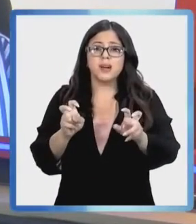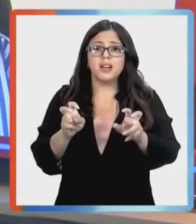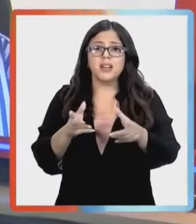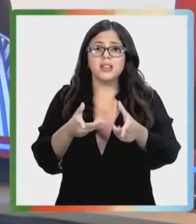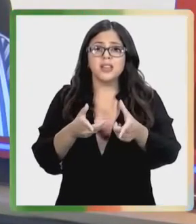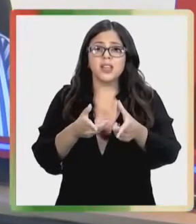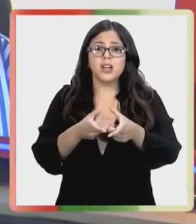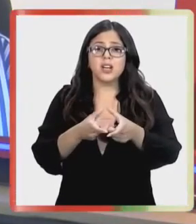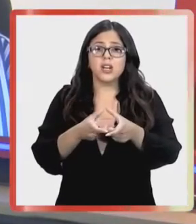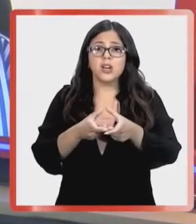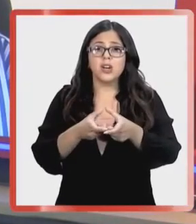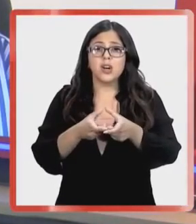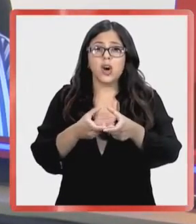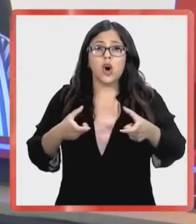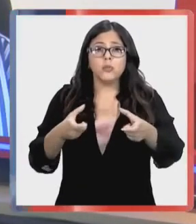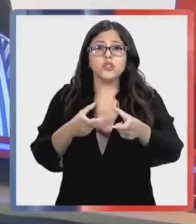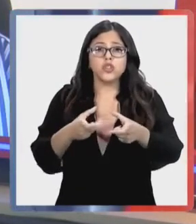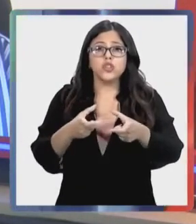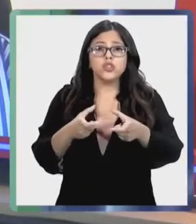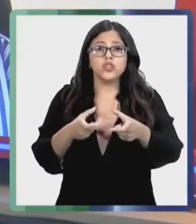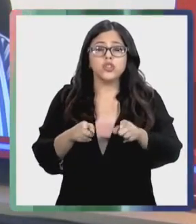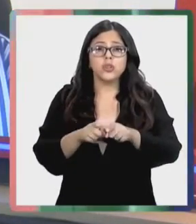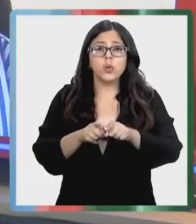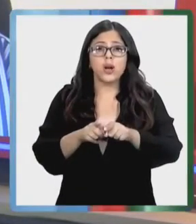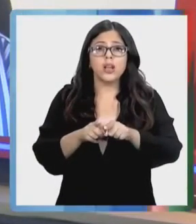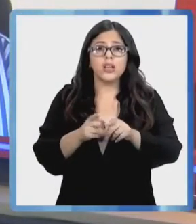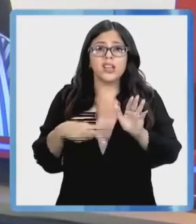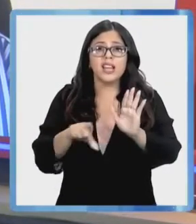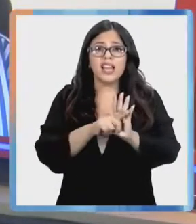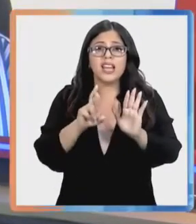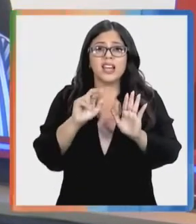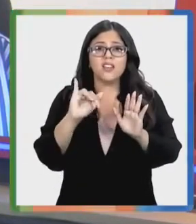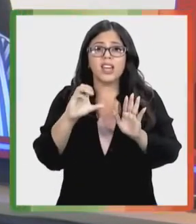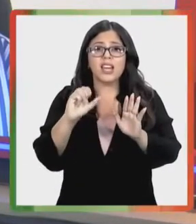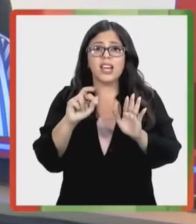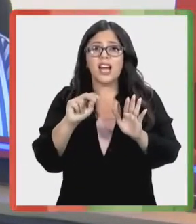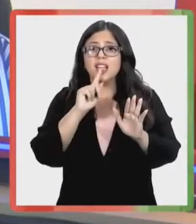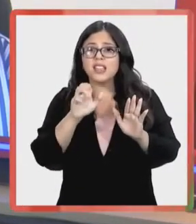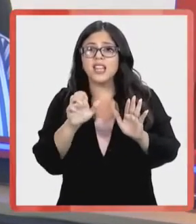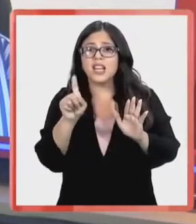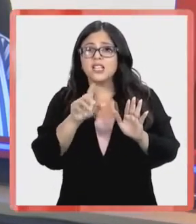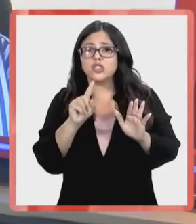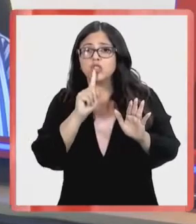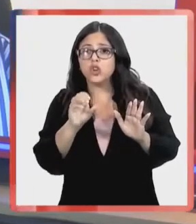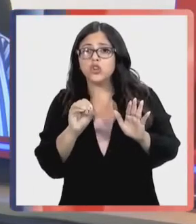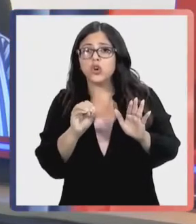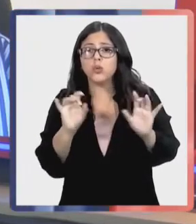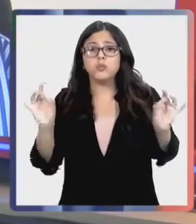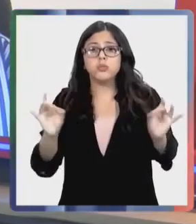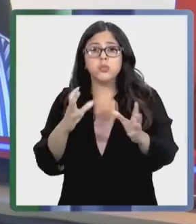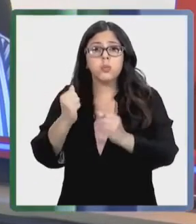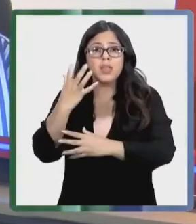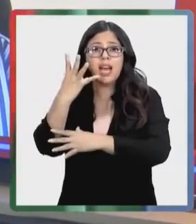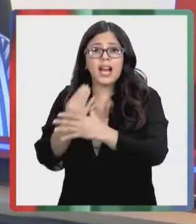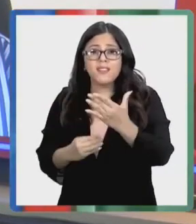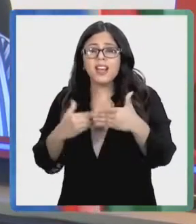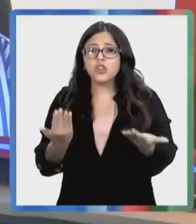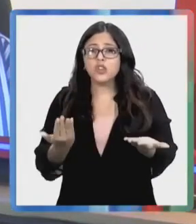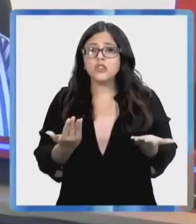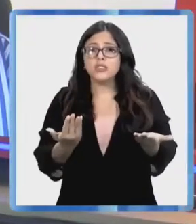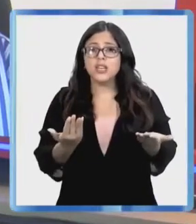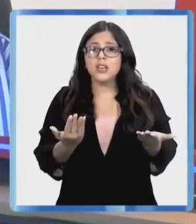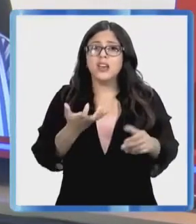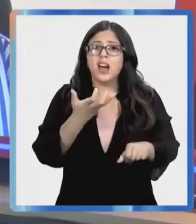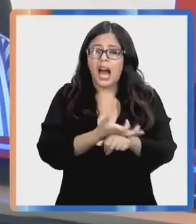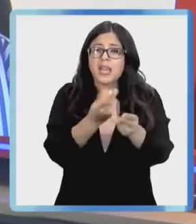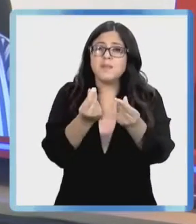una alerta, ha levantado una luz amarilla en el sentido de que la ley Ricarte Soto podría ser no sostenible en el tiempo, ¿verdad? Entonces dice, a ver,